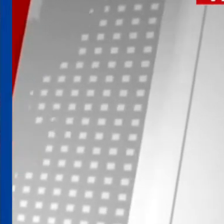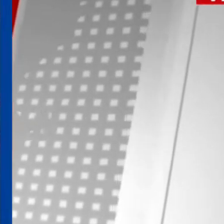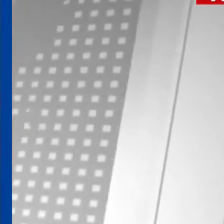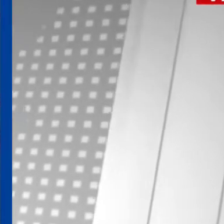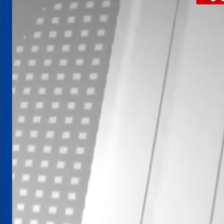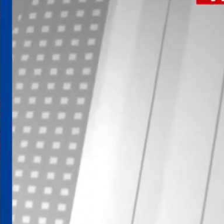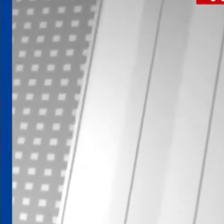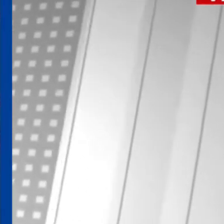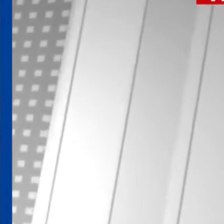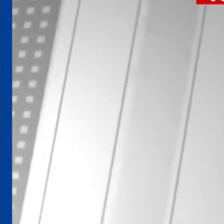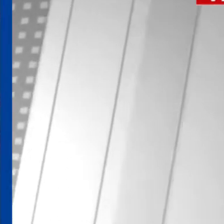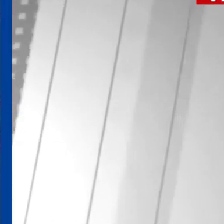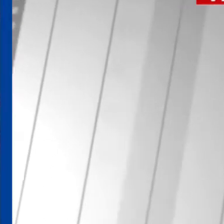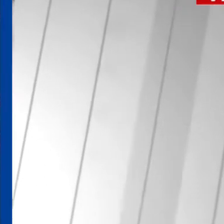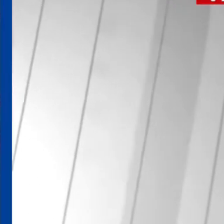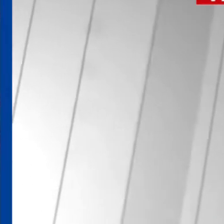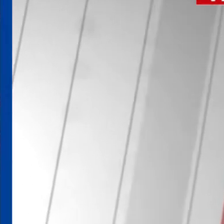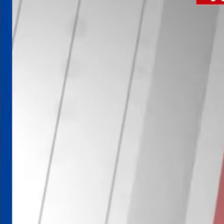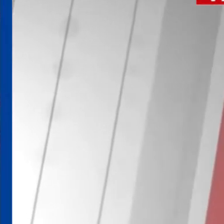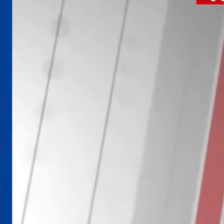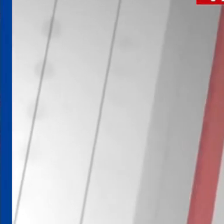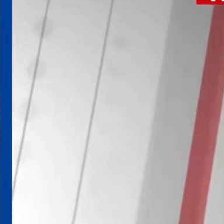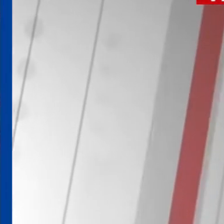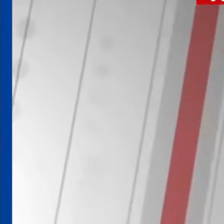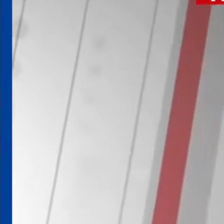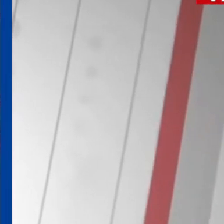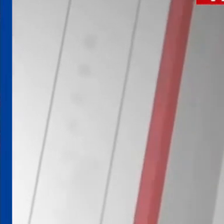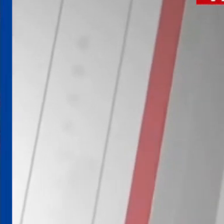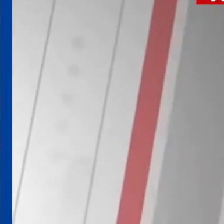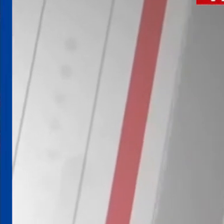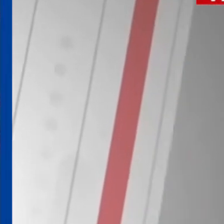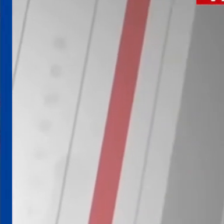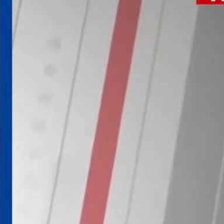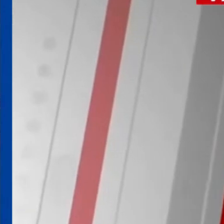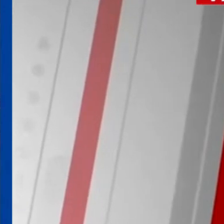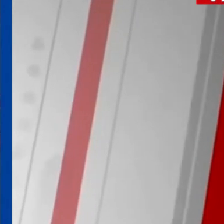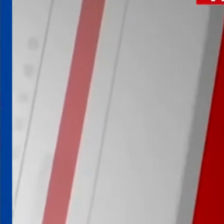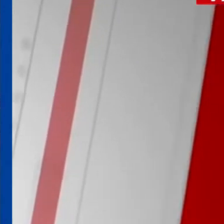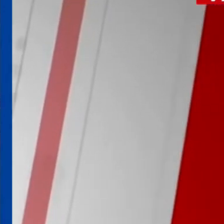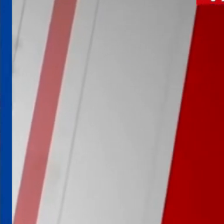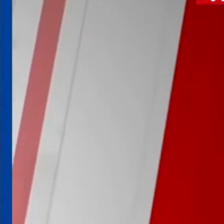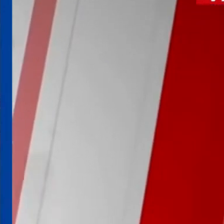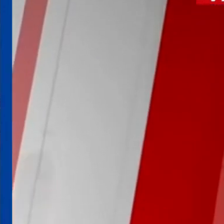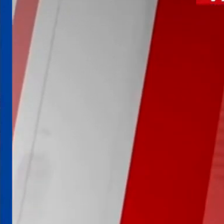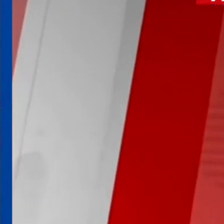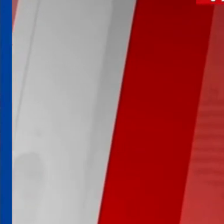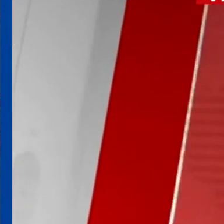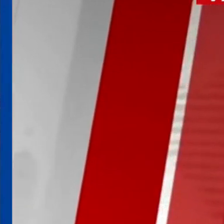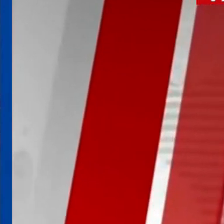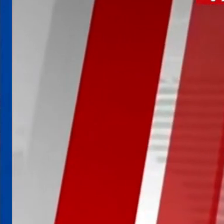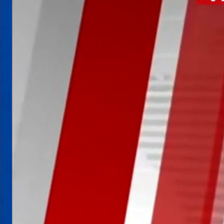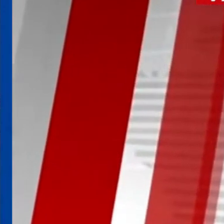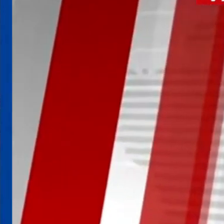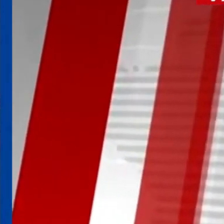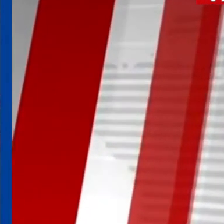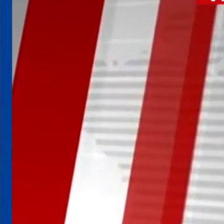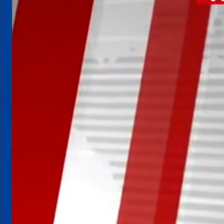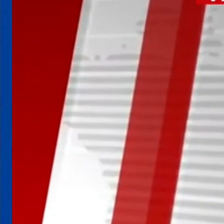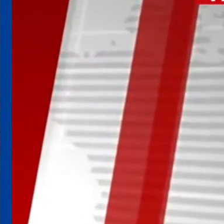ya hecha por el Diario del Popular, me parece, en Iquitos, no sé qué encuestador lo ha hecho. Usted ya aparece ya prácticamente